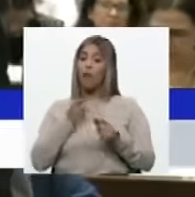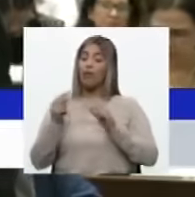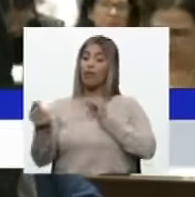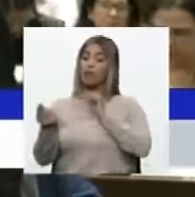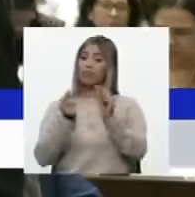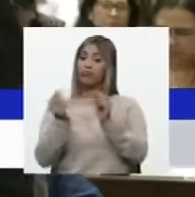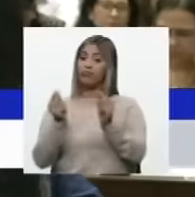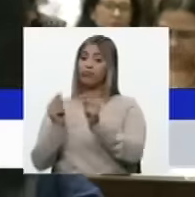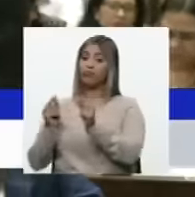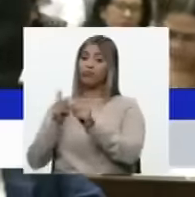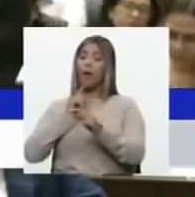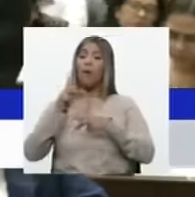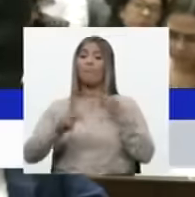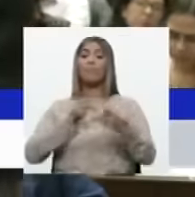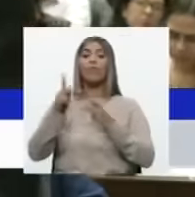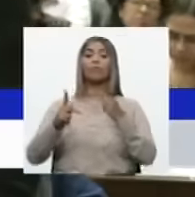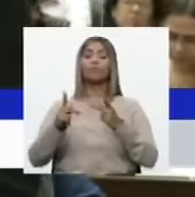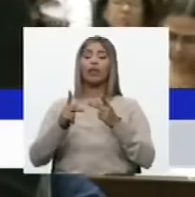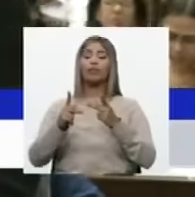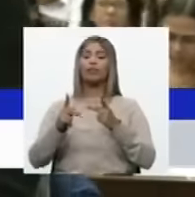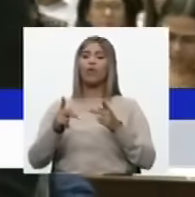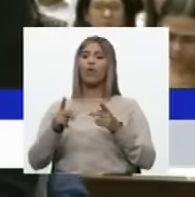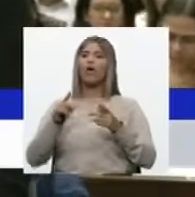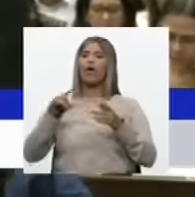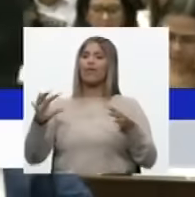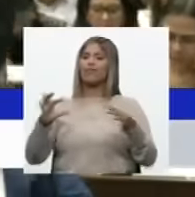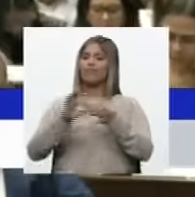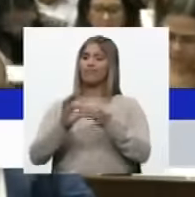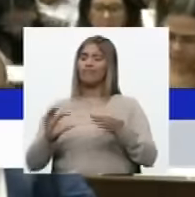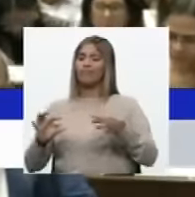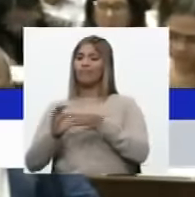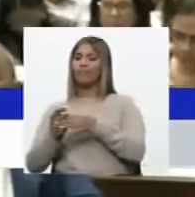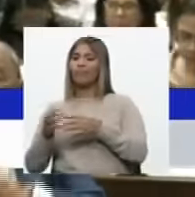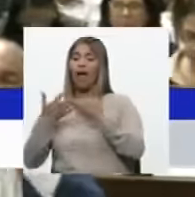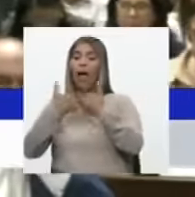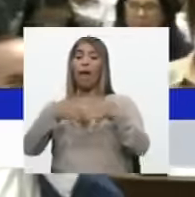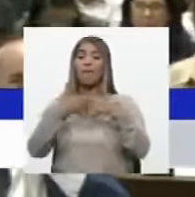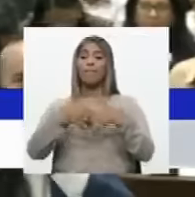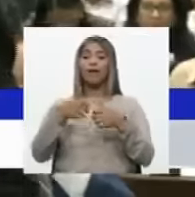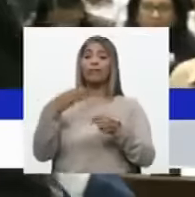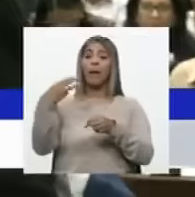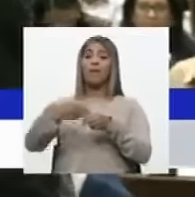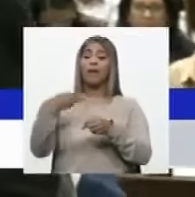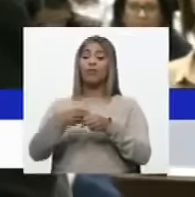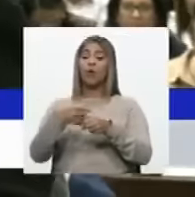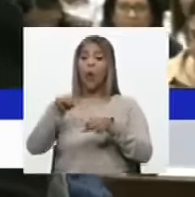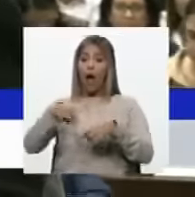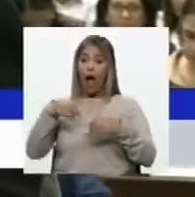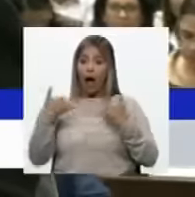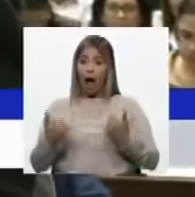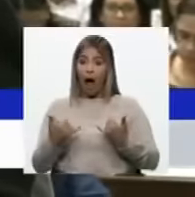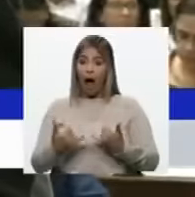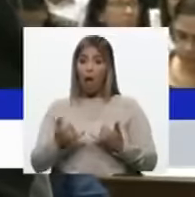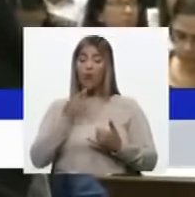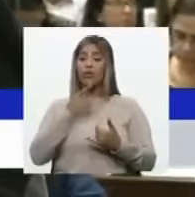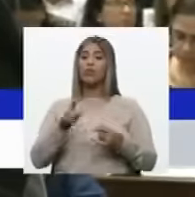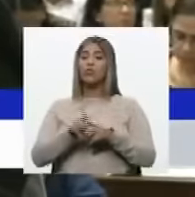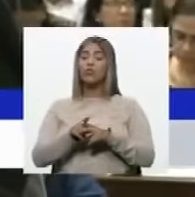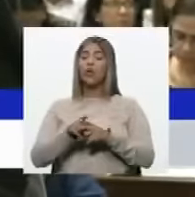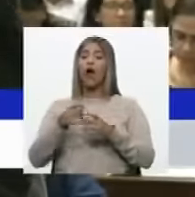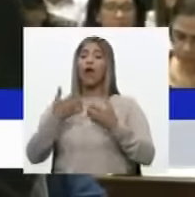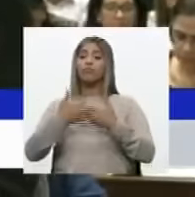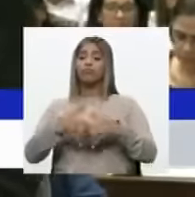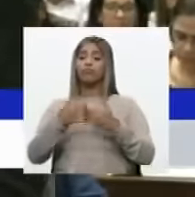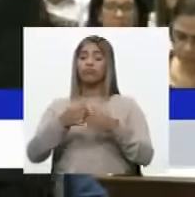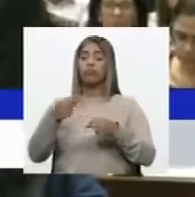el proceso de relación con las compañías petroleras que hoy en día tiene una figuración en la Ley Orgánica de Hidrocarburos que fue